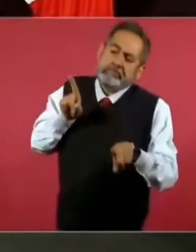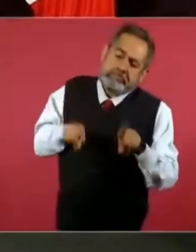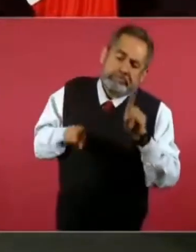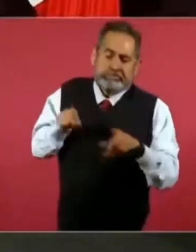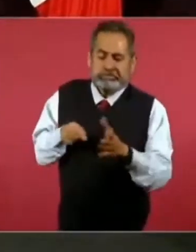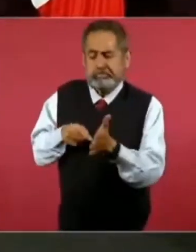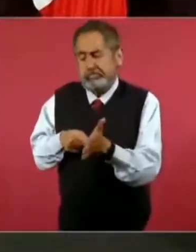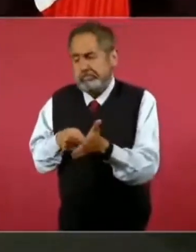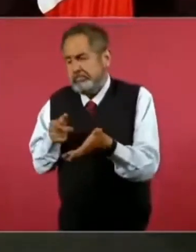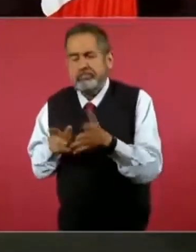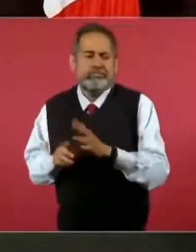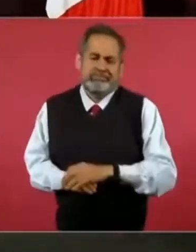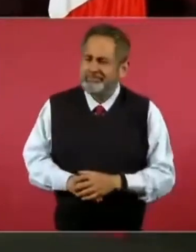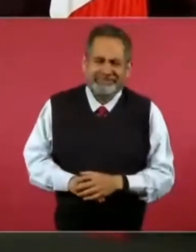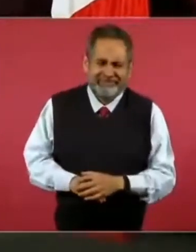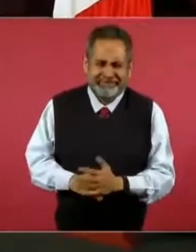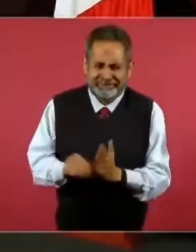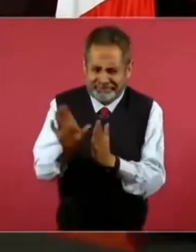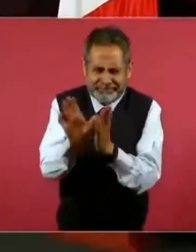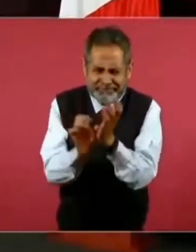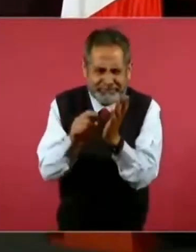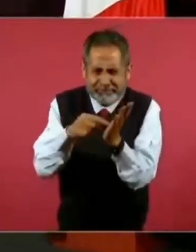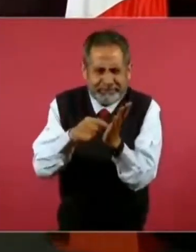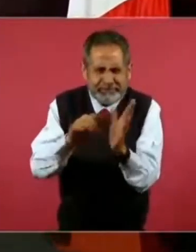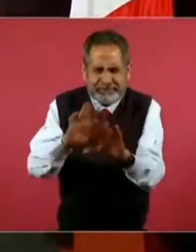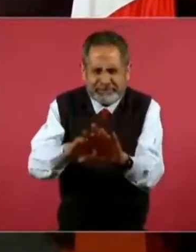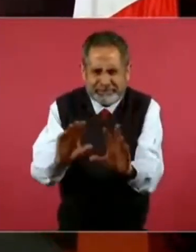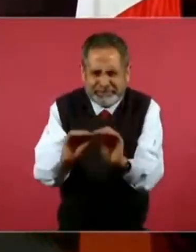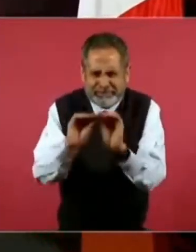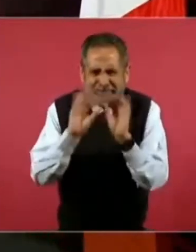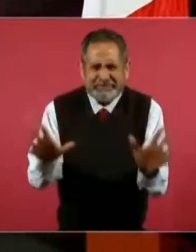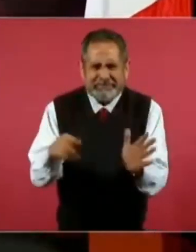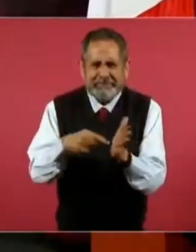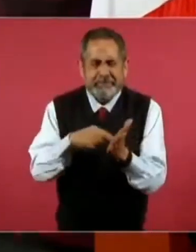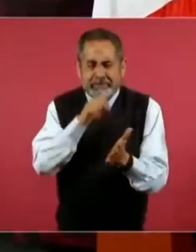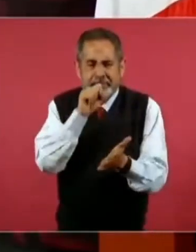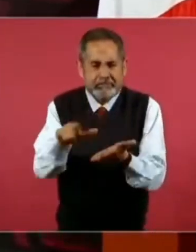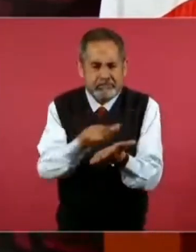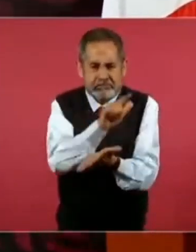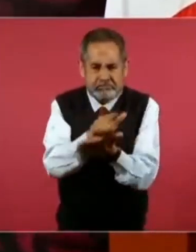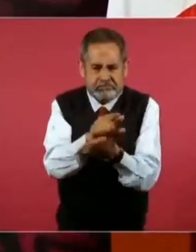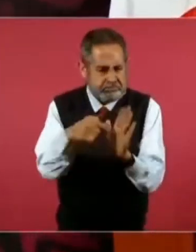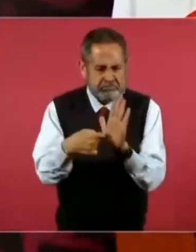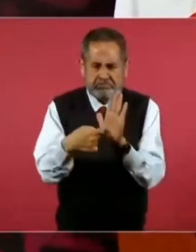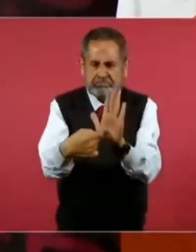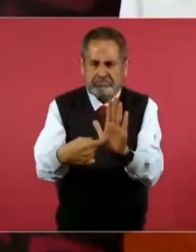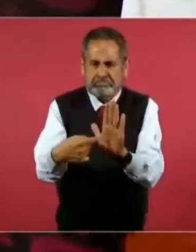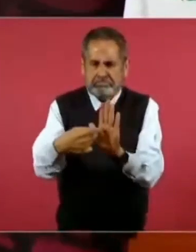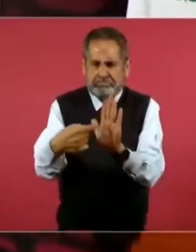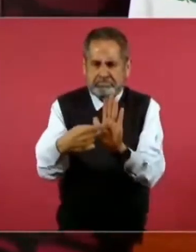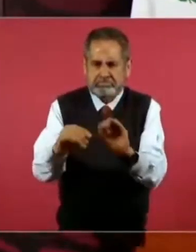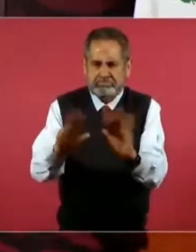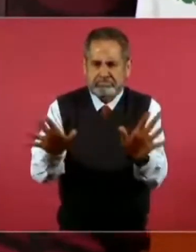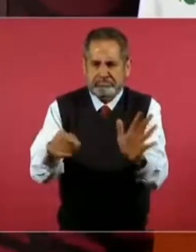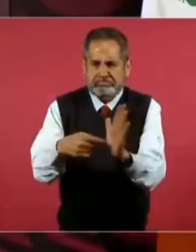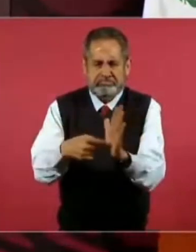Si es muy clara, y lo mismo la ley de la materia.